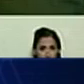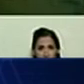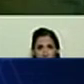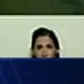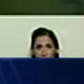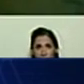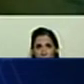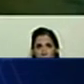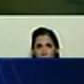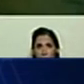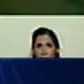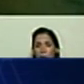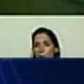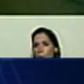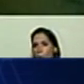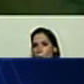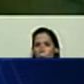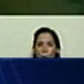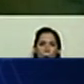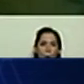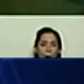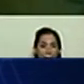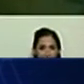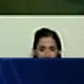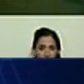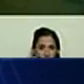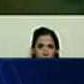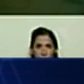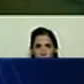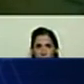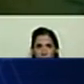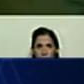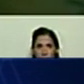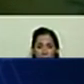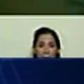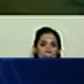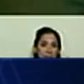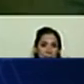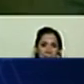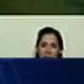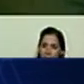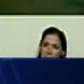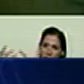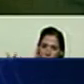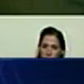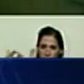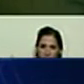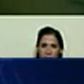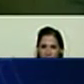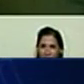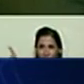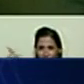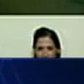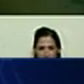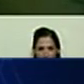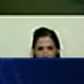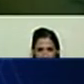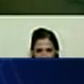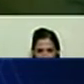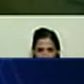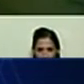acérrimo antibolivarianismo, muy especialmente del imperio norteamericano. Es vital que